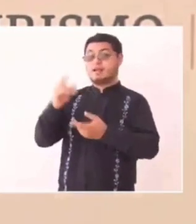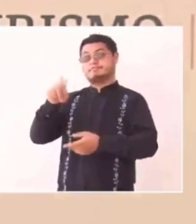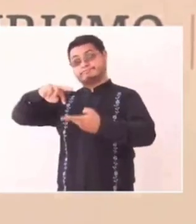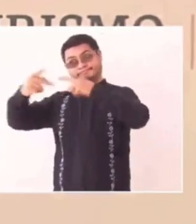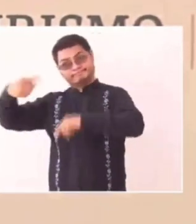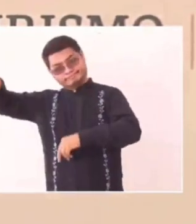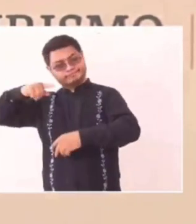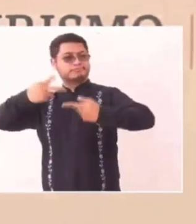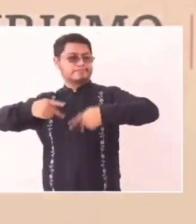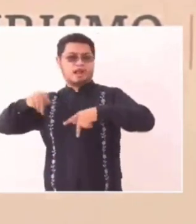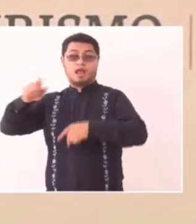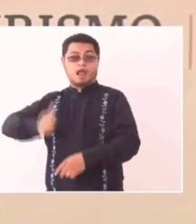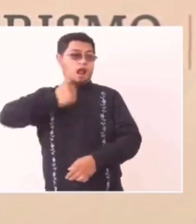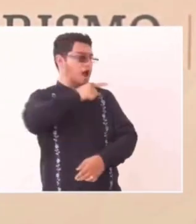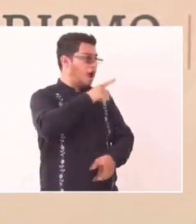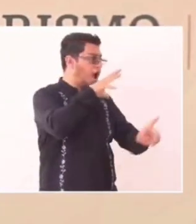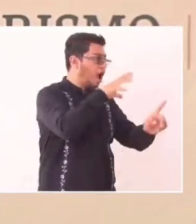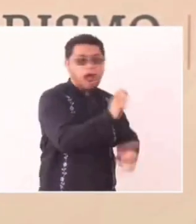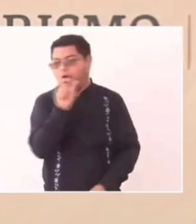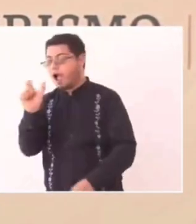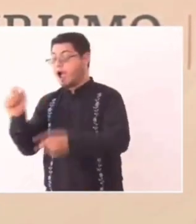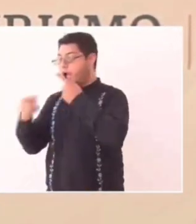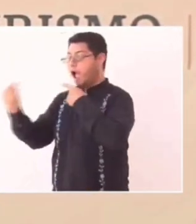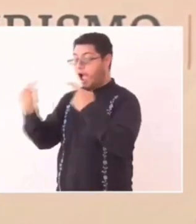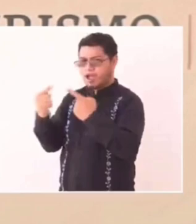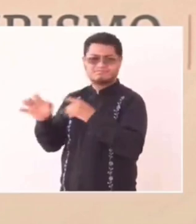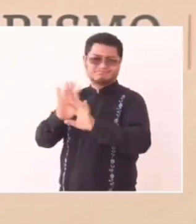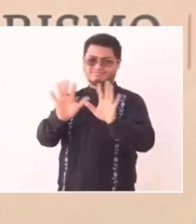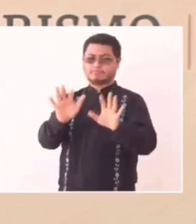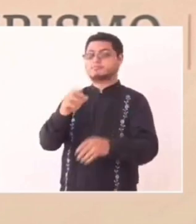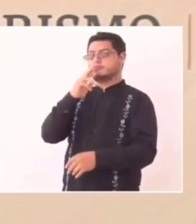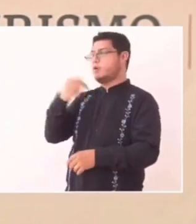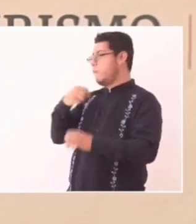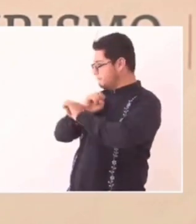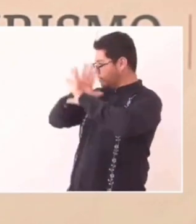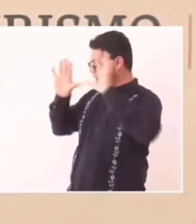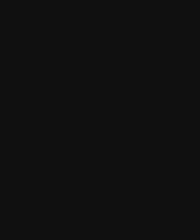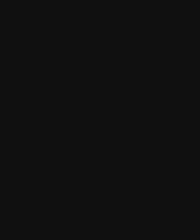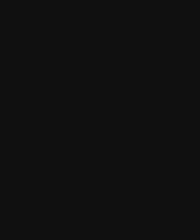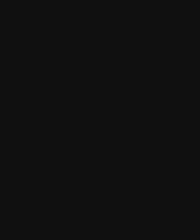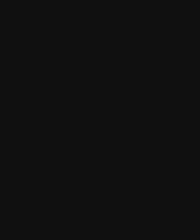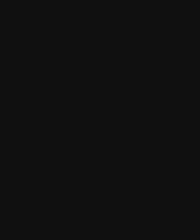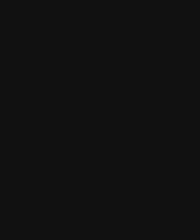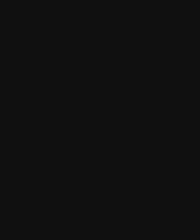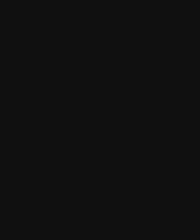conservadores, aprovechan todo para cuestionar. Pero vale más aclarar estas cosas.